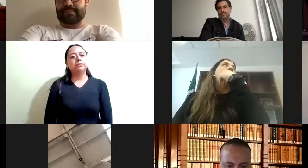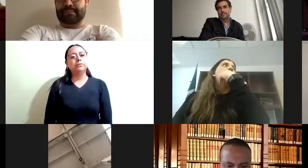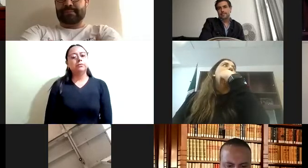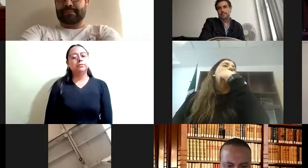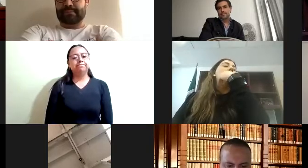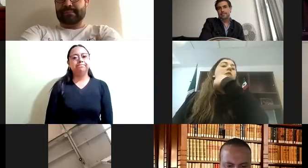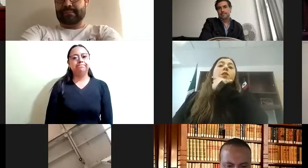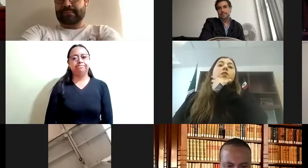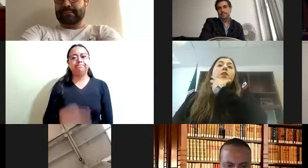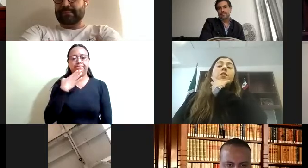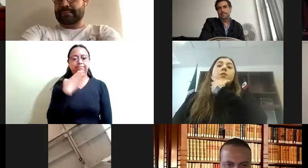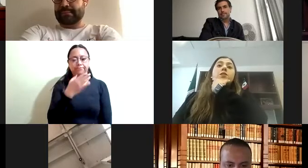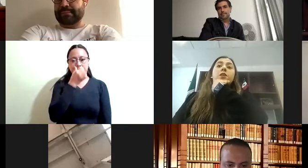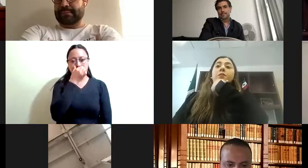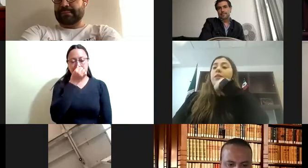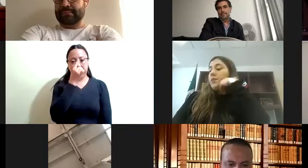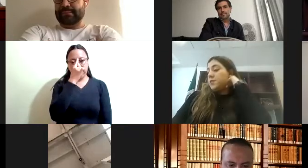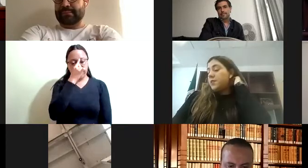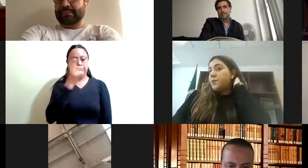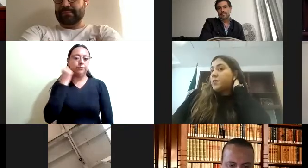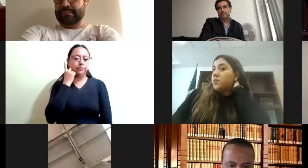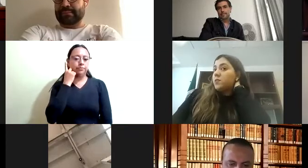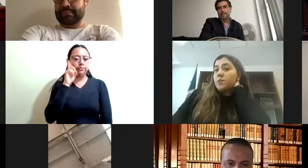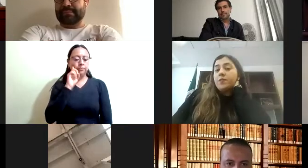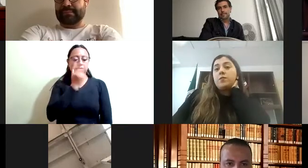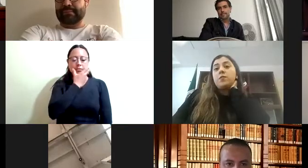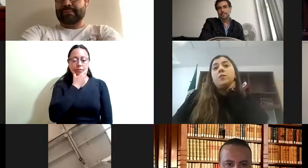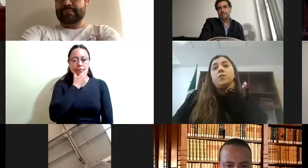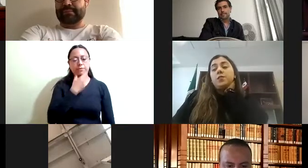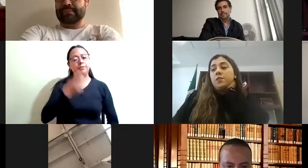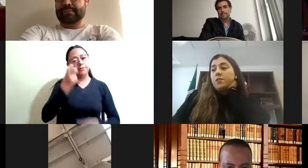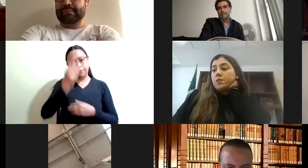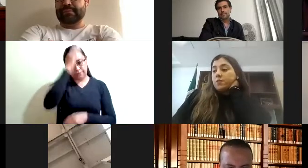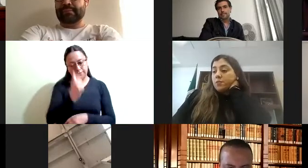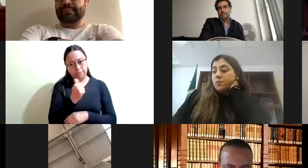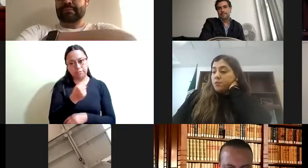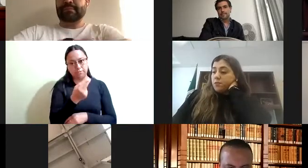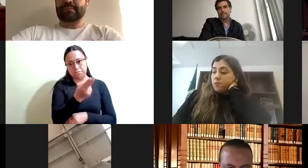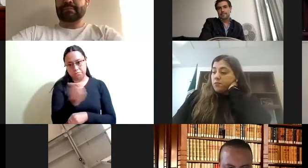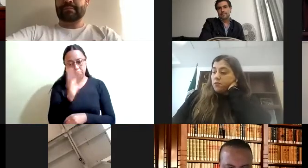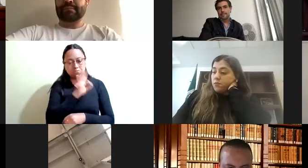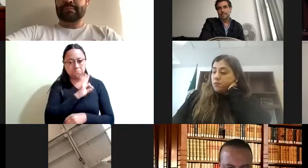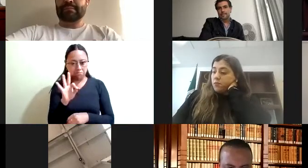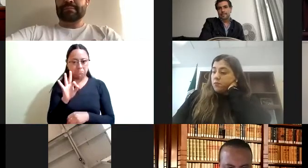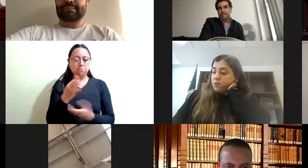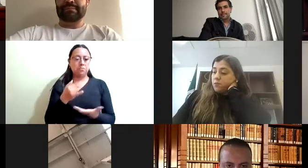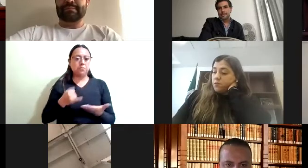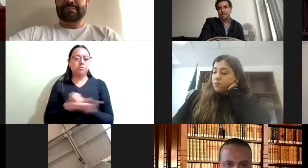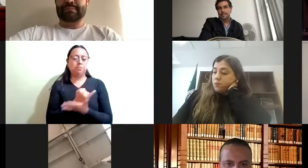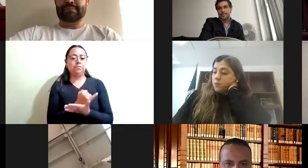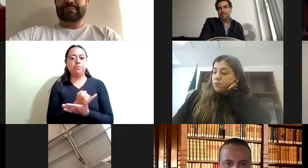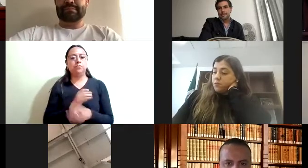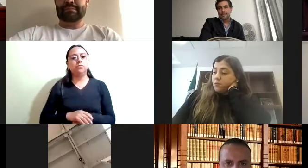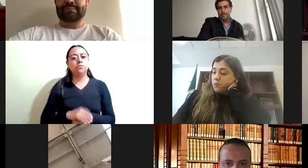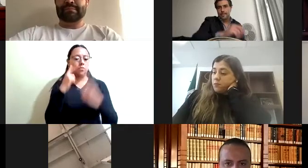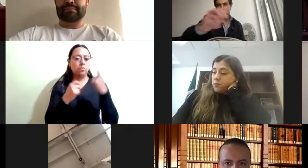Bien. Diputadas y diputados, está a su consideración el presente acuerdo. ¿Alguna diputada o diputado quiere hacer uso